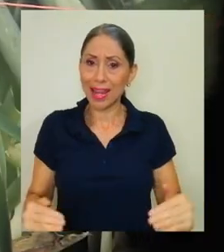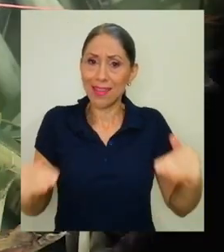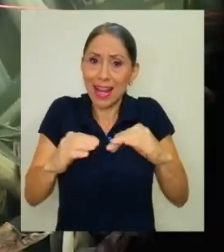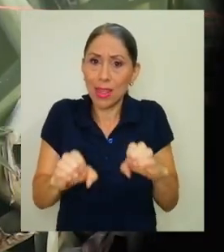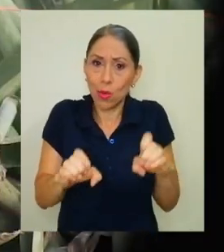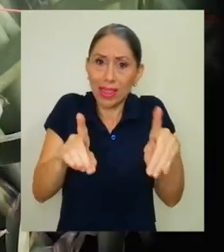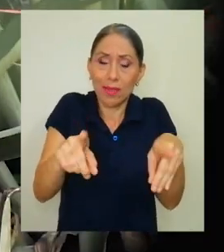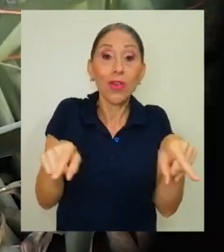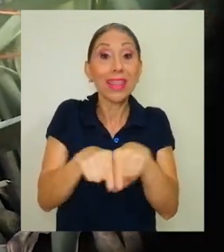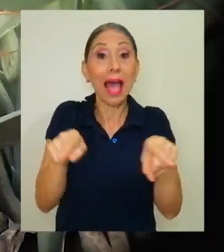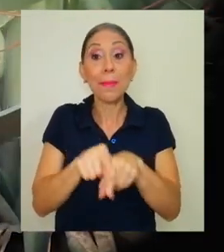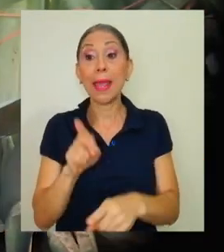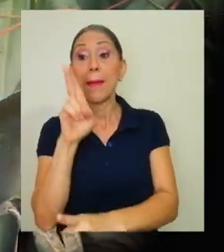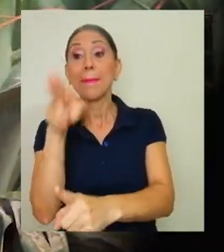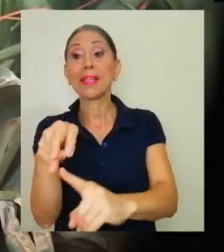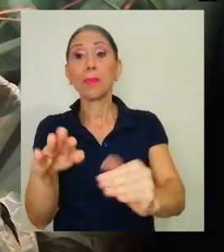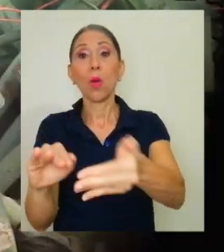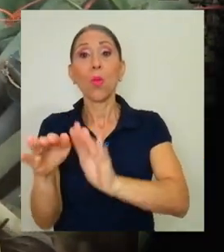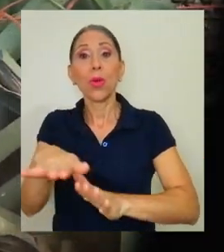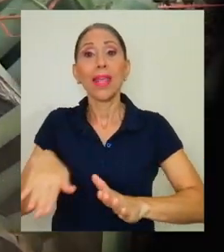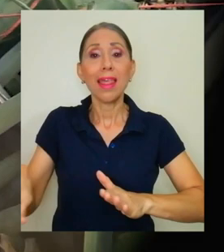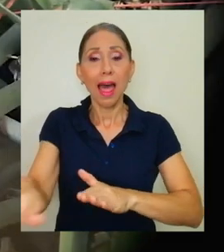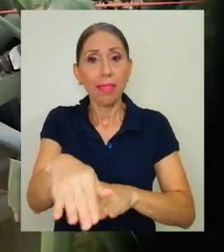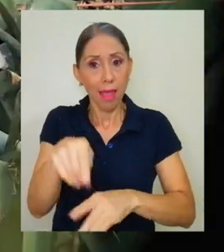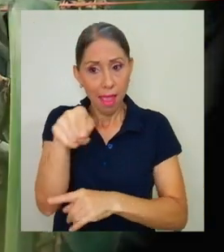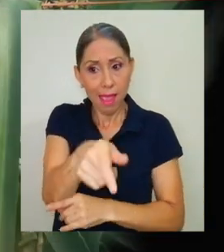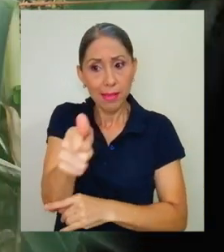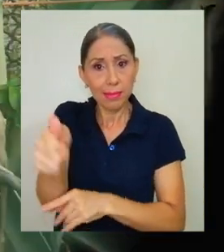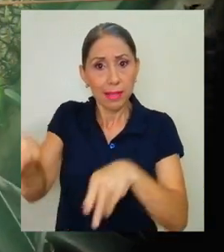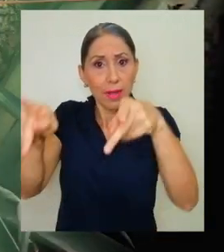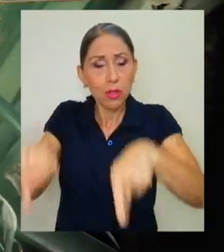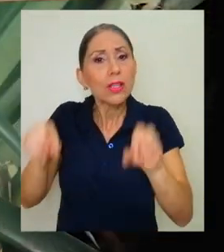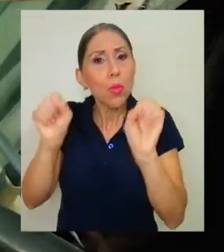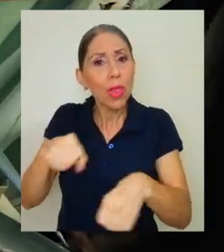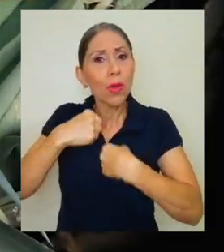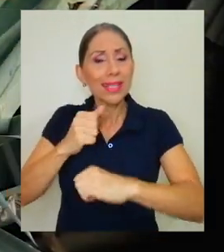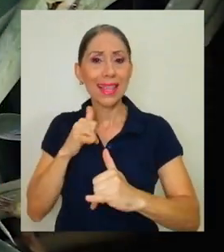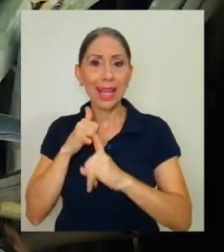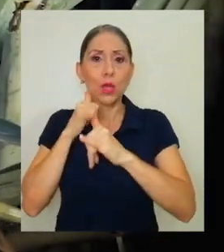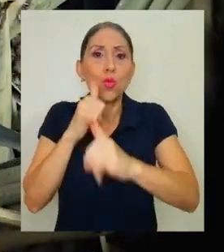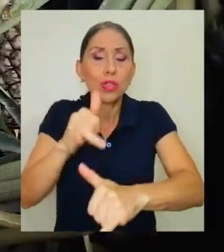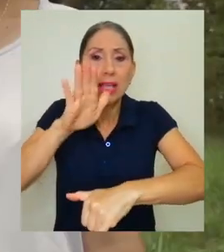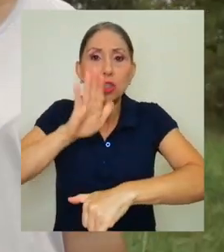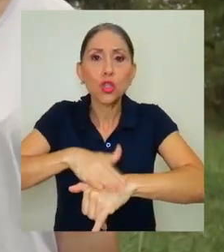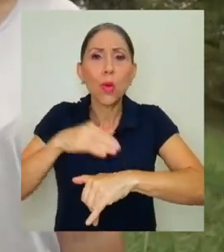y en la comunidad, ¿verdad?, sirvió hasta para, por ejemplo, denuncias ambientales.